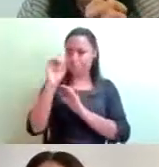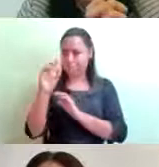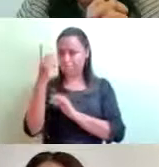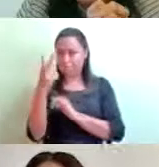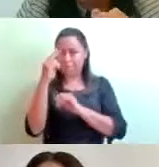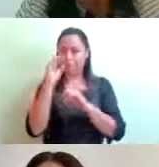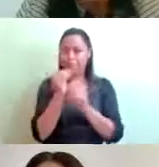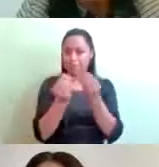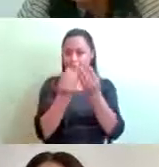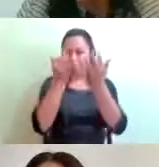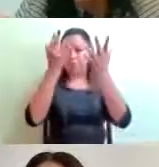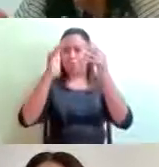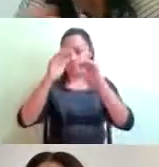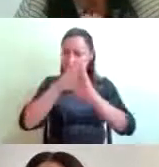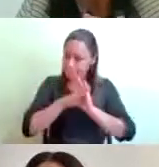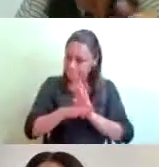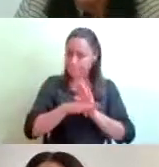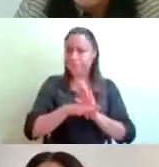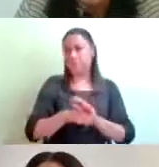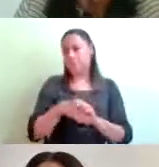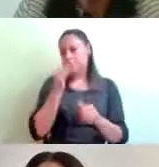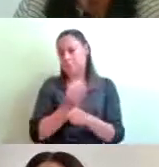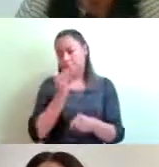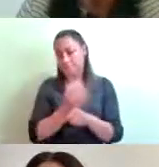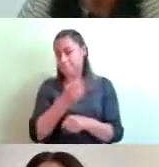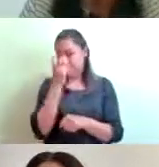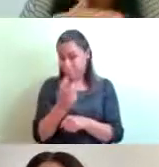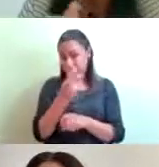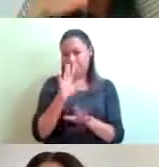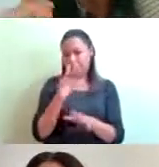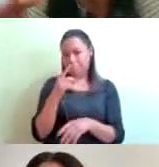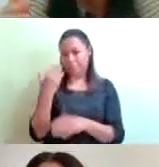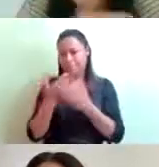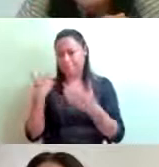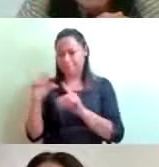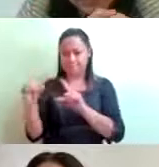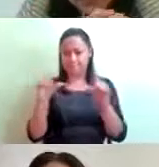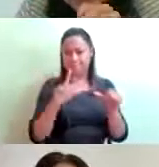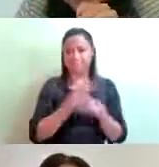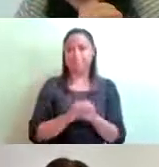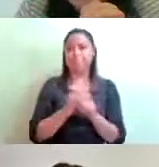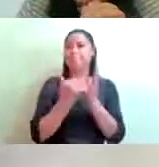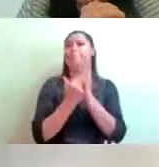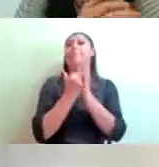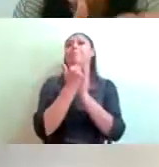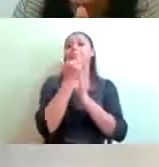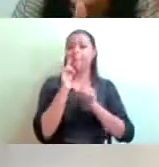atmósfera, pues estas concentraciones, como ya lo vimos en la lámina anterior, siguen incrementándose, ¿no? Entonces, ¿cómo